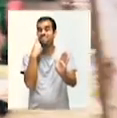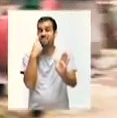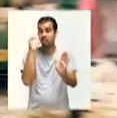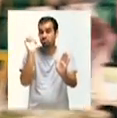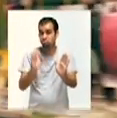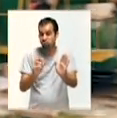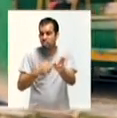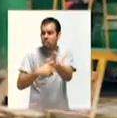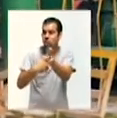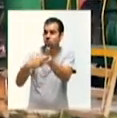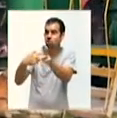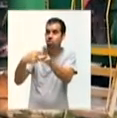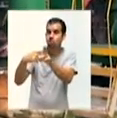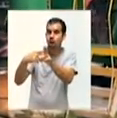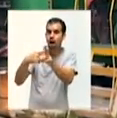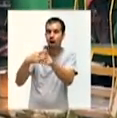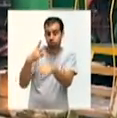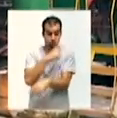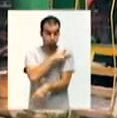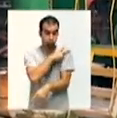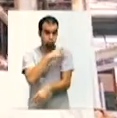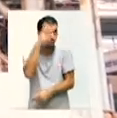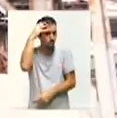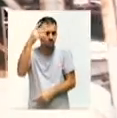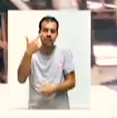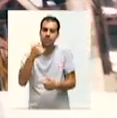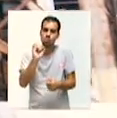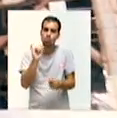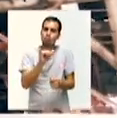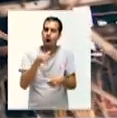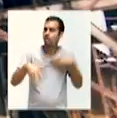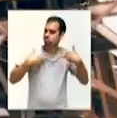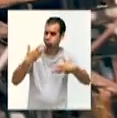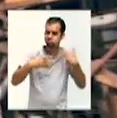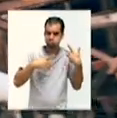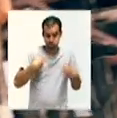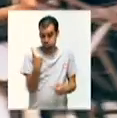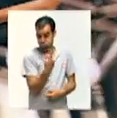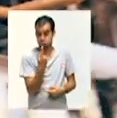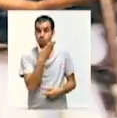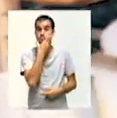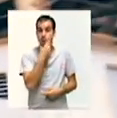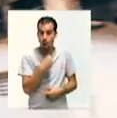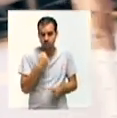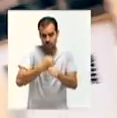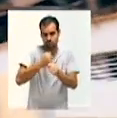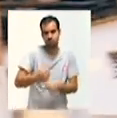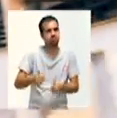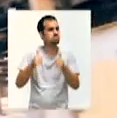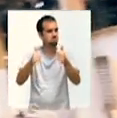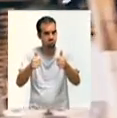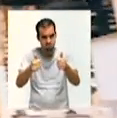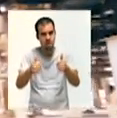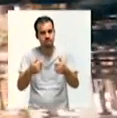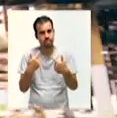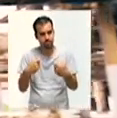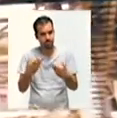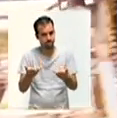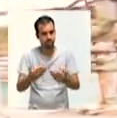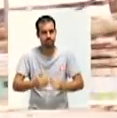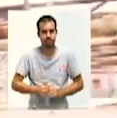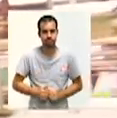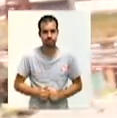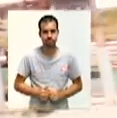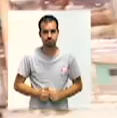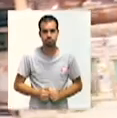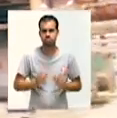se sienta orgulloso del papel que hoy estemos jugando nosotros en cada lugar donde estemos en nuestro radio de acción. Como